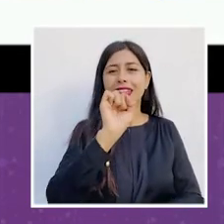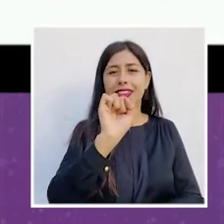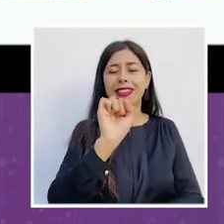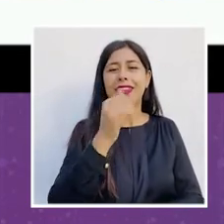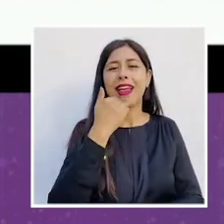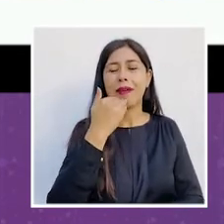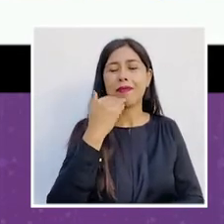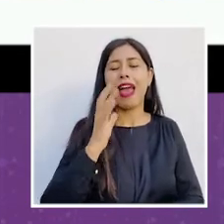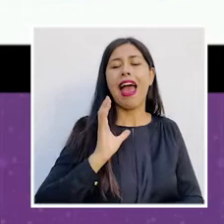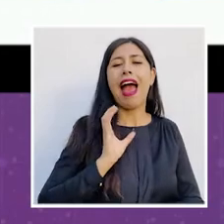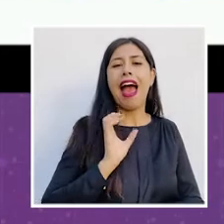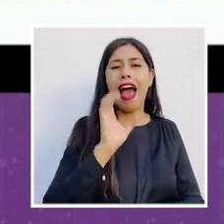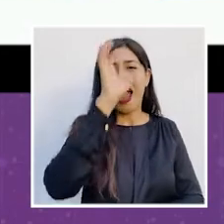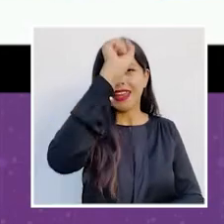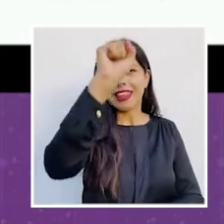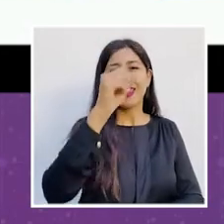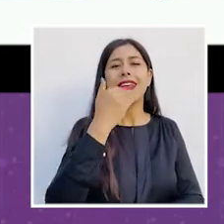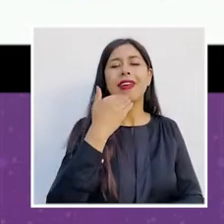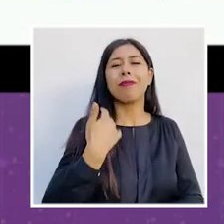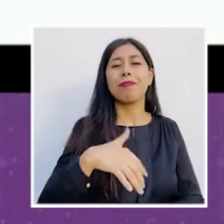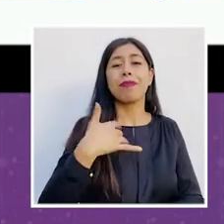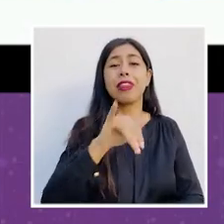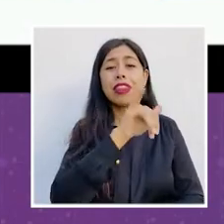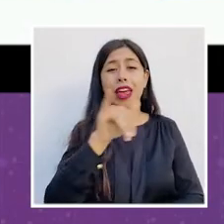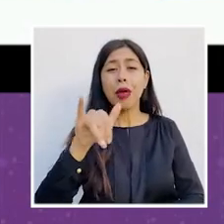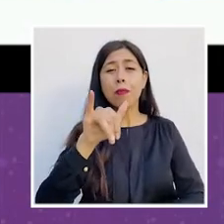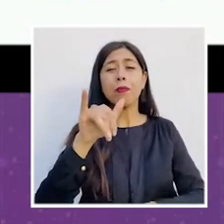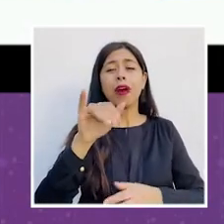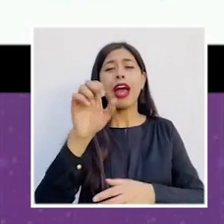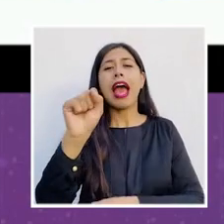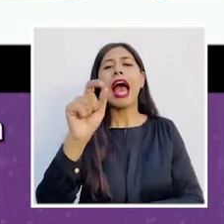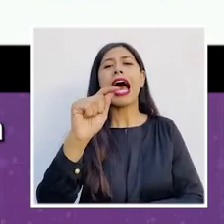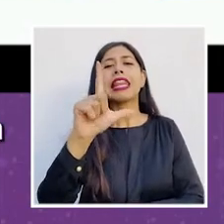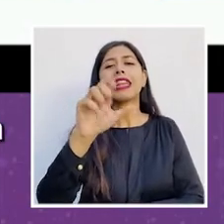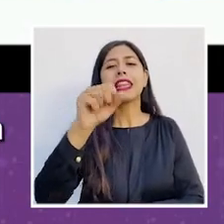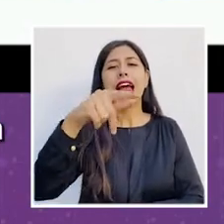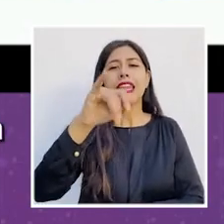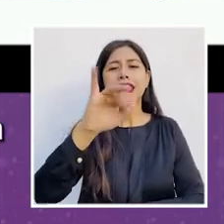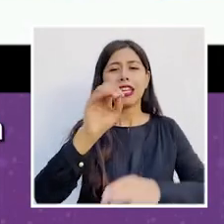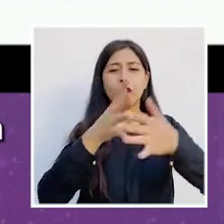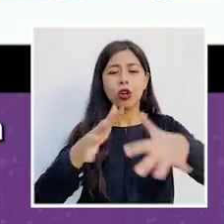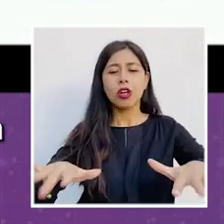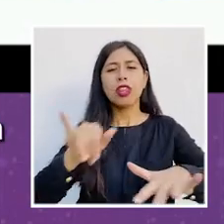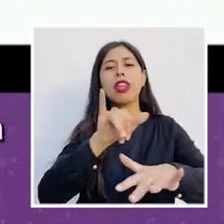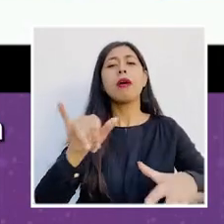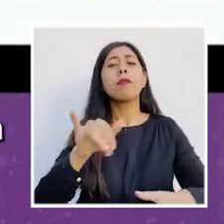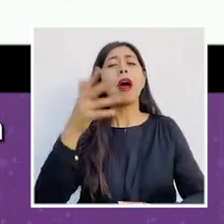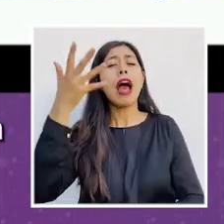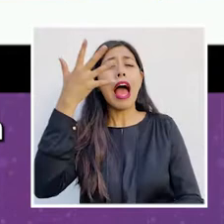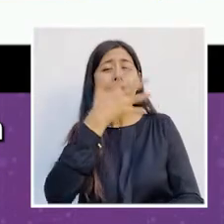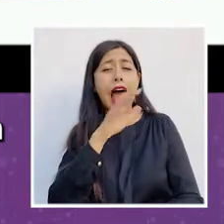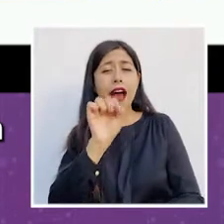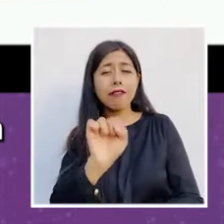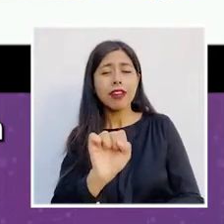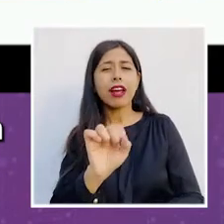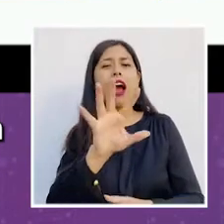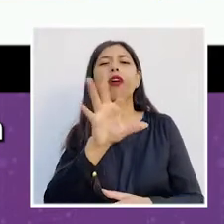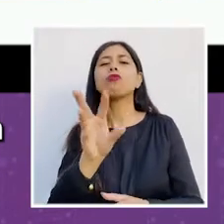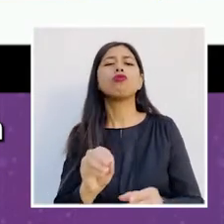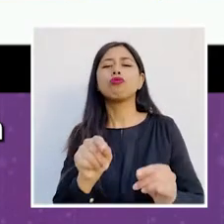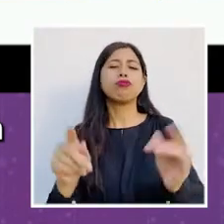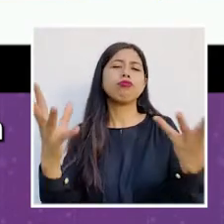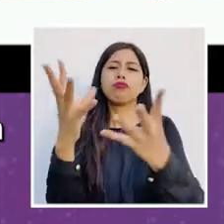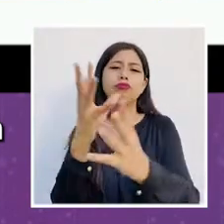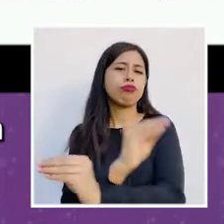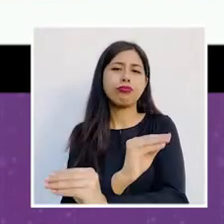y luego el Océano Atlántico, y finalmente se va a extinguir justo antes de llegar a la costa africana. Así que vamos a